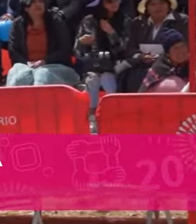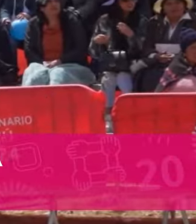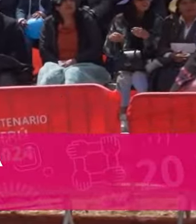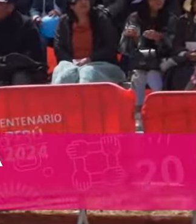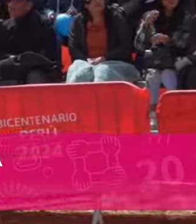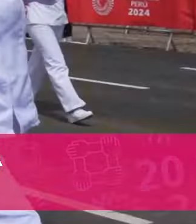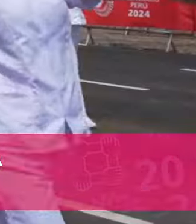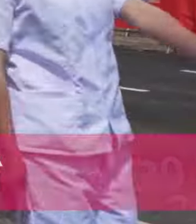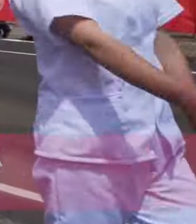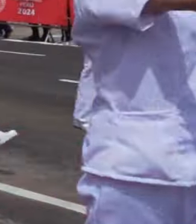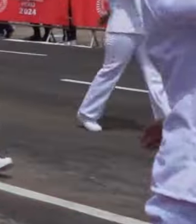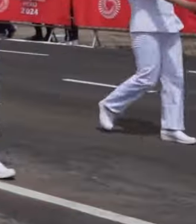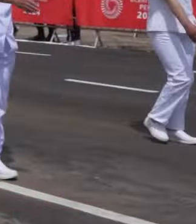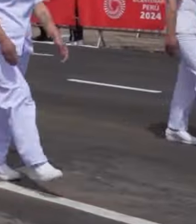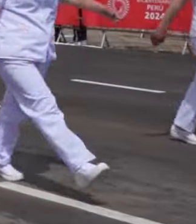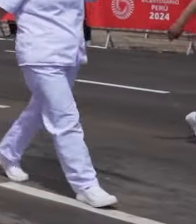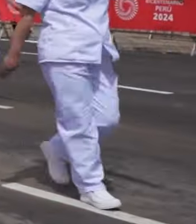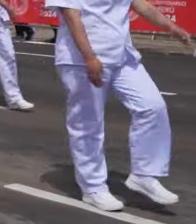ingrese a nuestra institución.